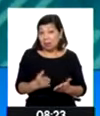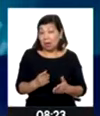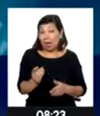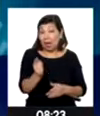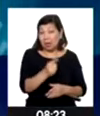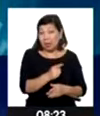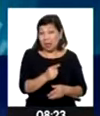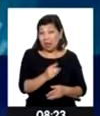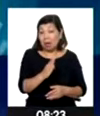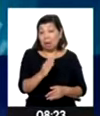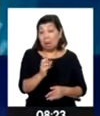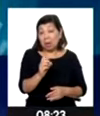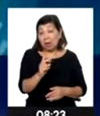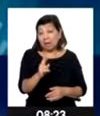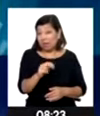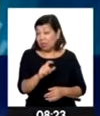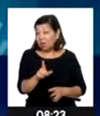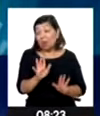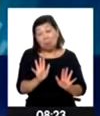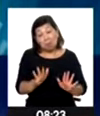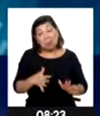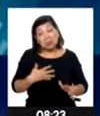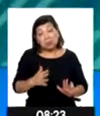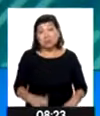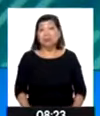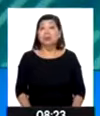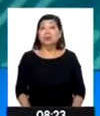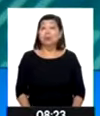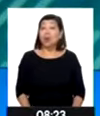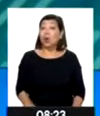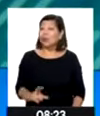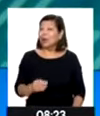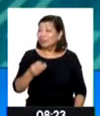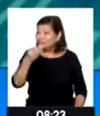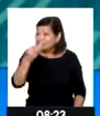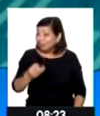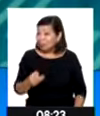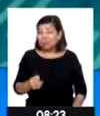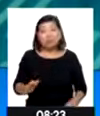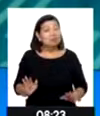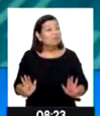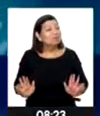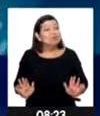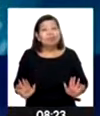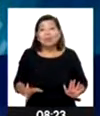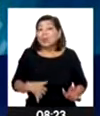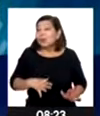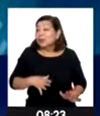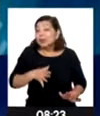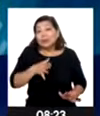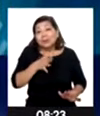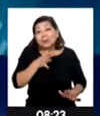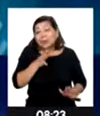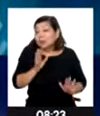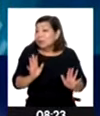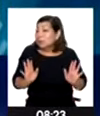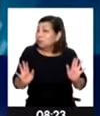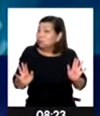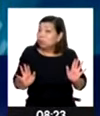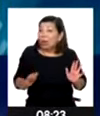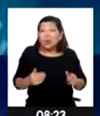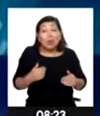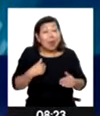ejemplo? Ahí está. Es una posibilidad, es una posibilidad. Sí. O sea, no es algo que sea seguro. Es una... No, no, no. Nosotros, reitero,